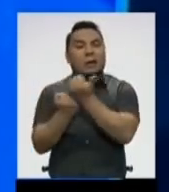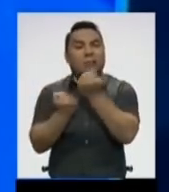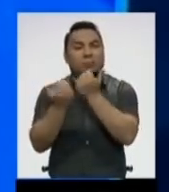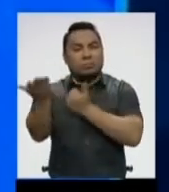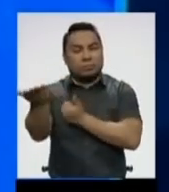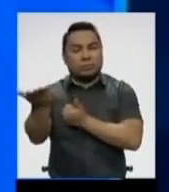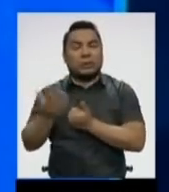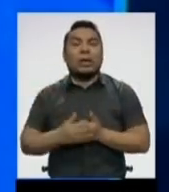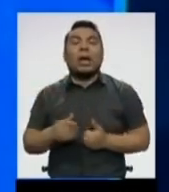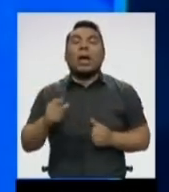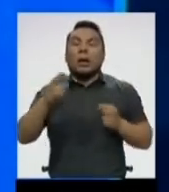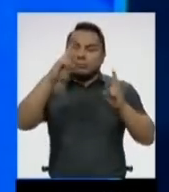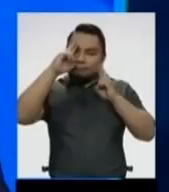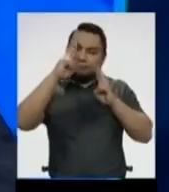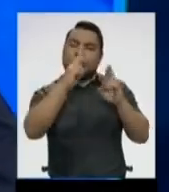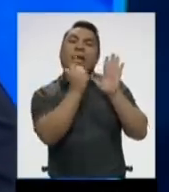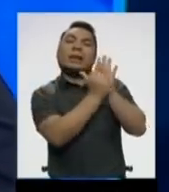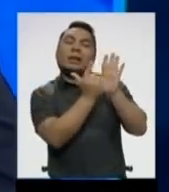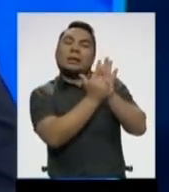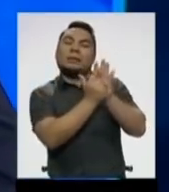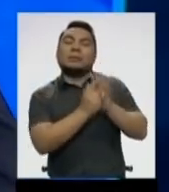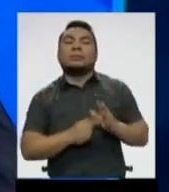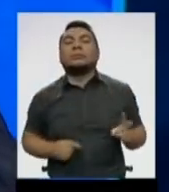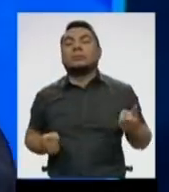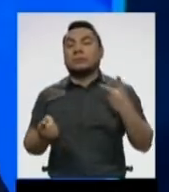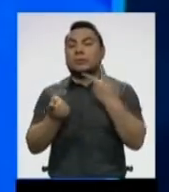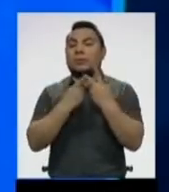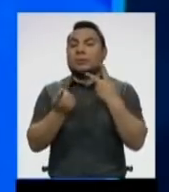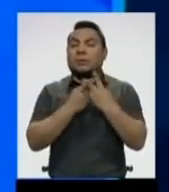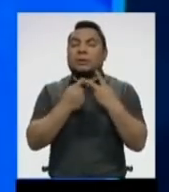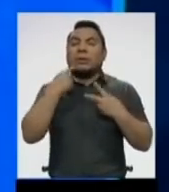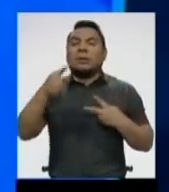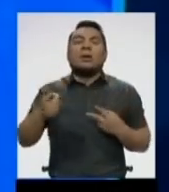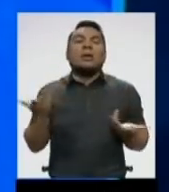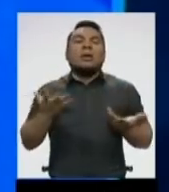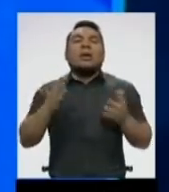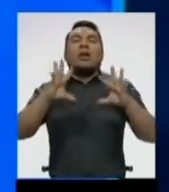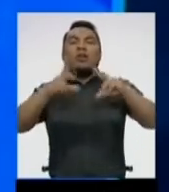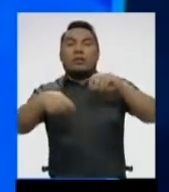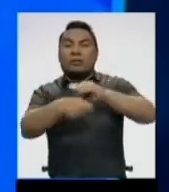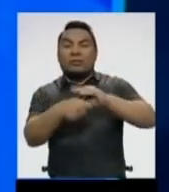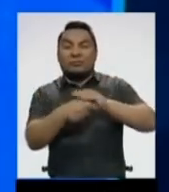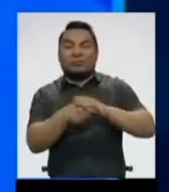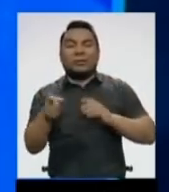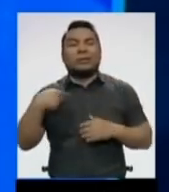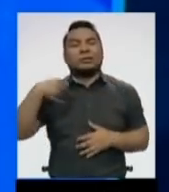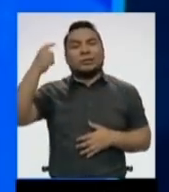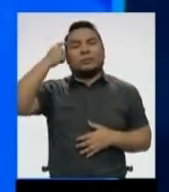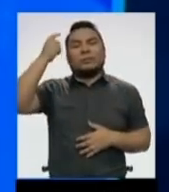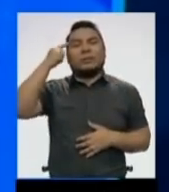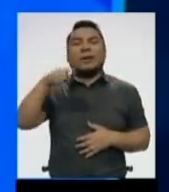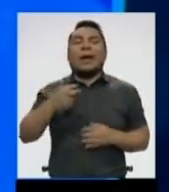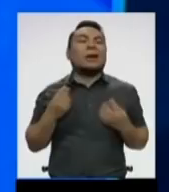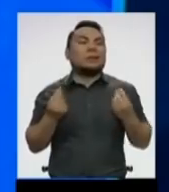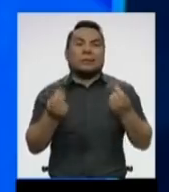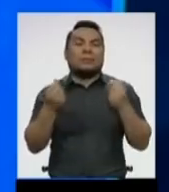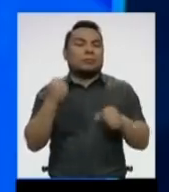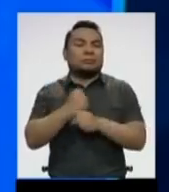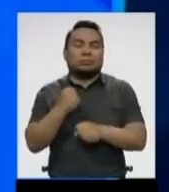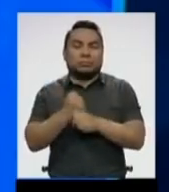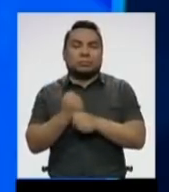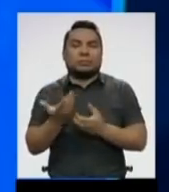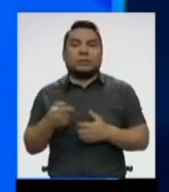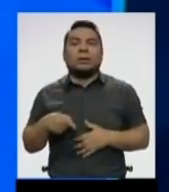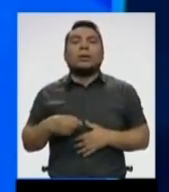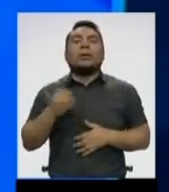ley, que es lo primero que se tiene que hacer. Luego, en aspectos contra la corrupción, nosotros proponemos algo de inmediato, porque estas situaciones que